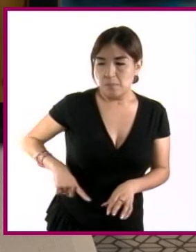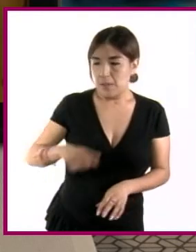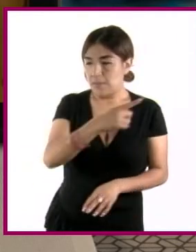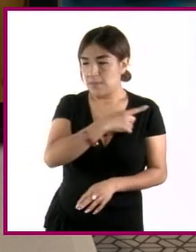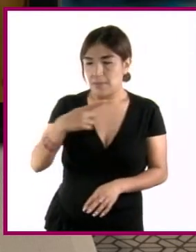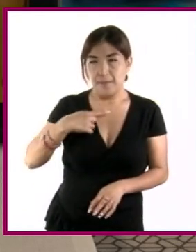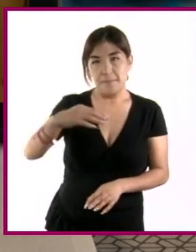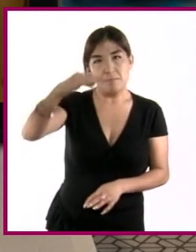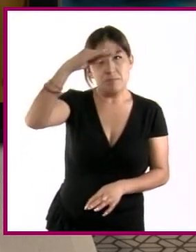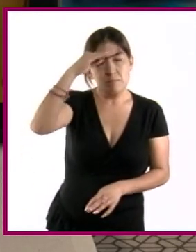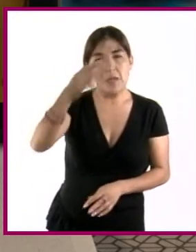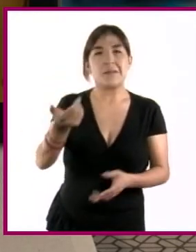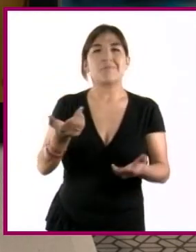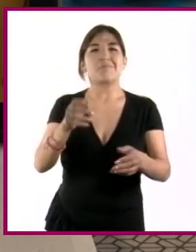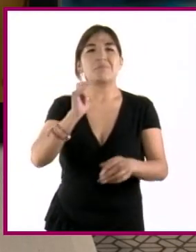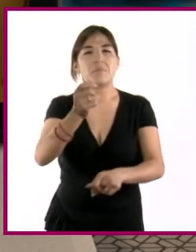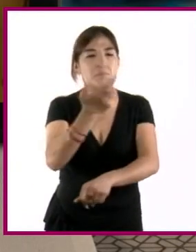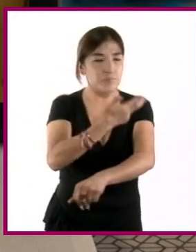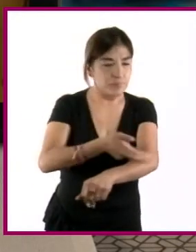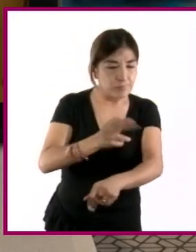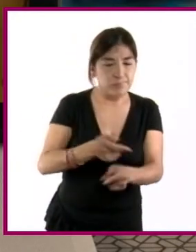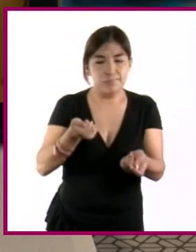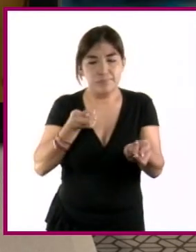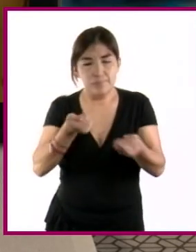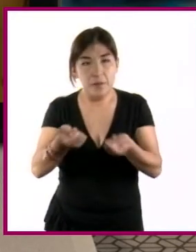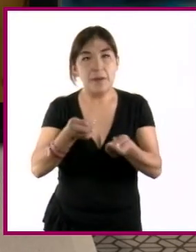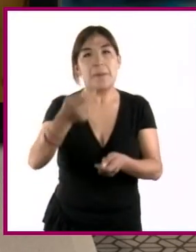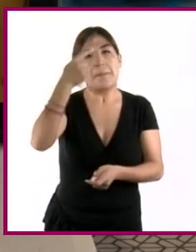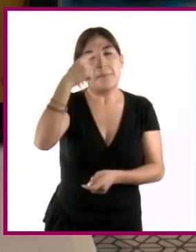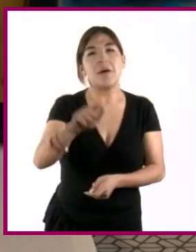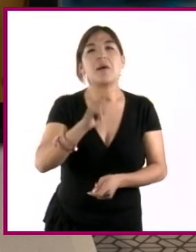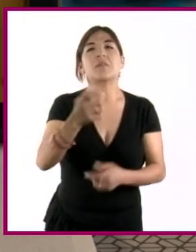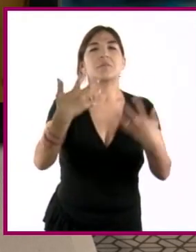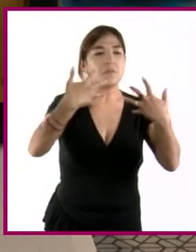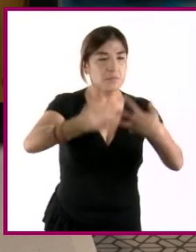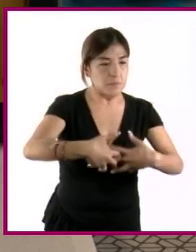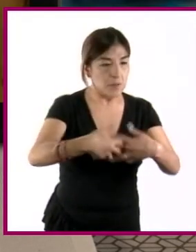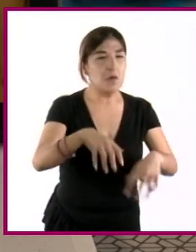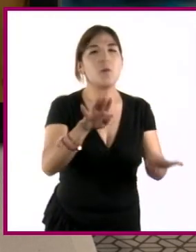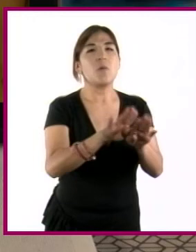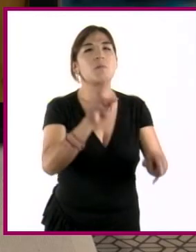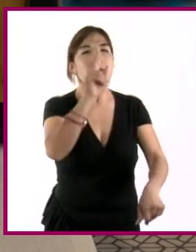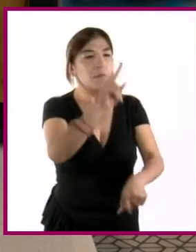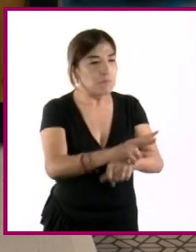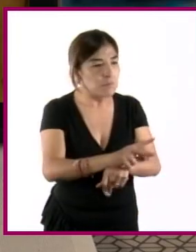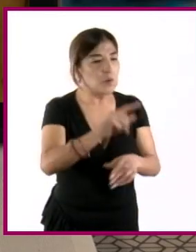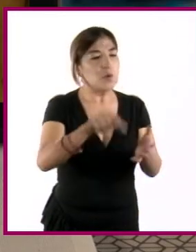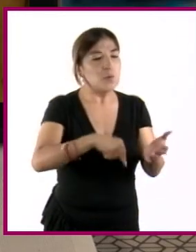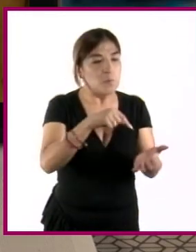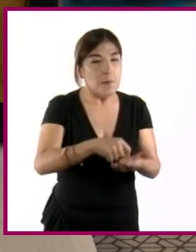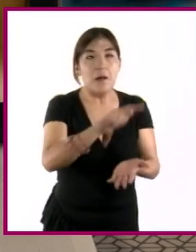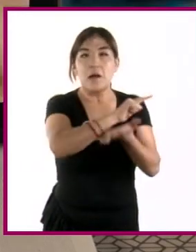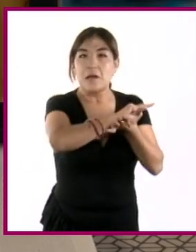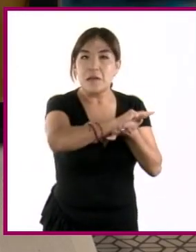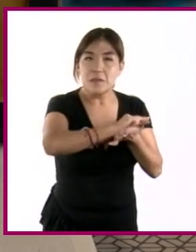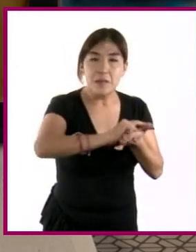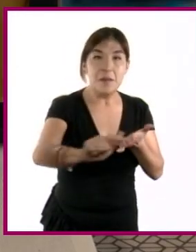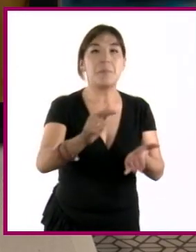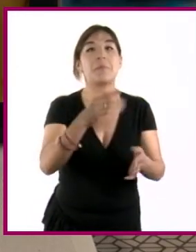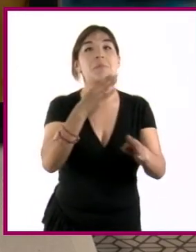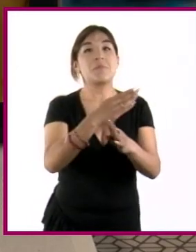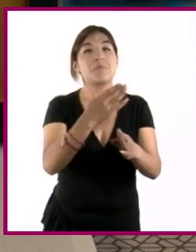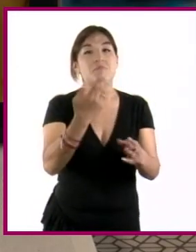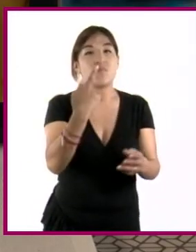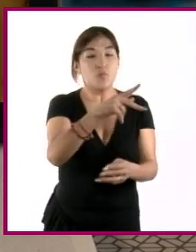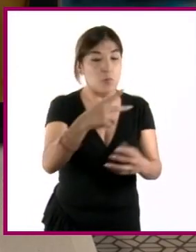regulaciones que también permitan orientar la actividad industrial hacia procesos más limpios, uso de materias